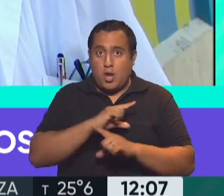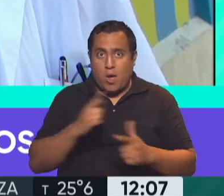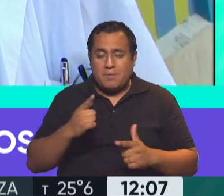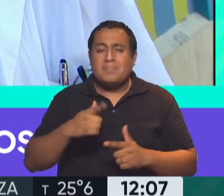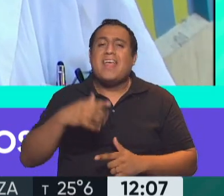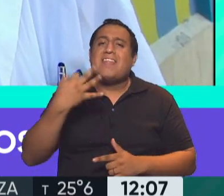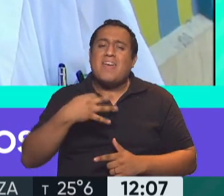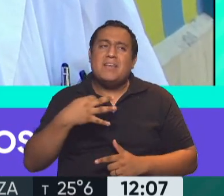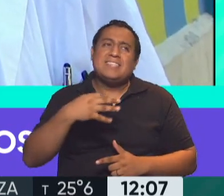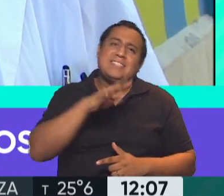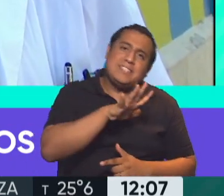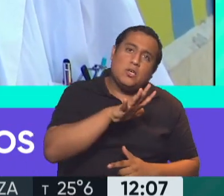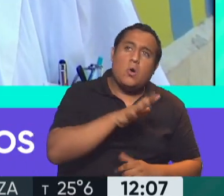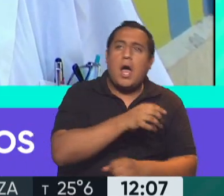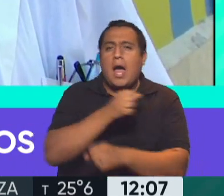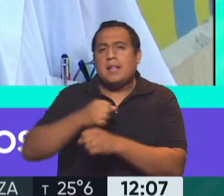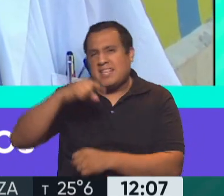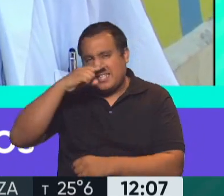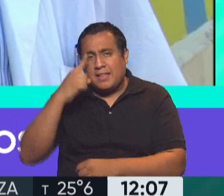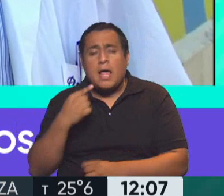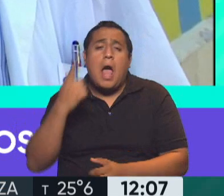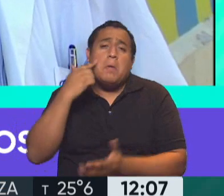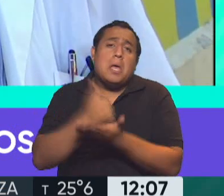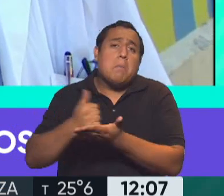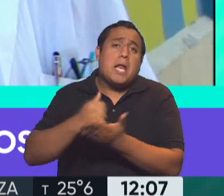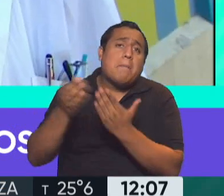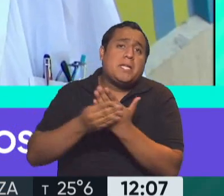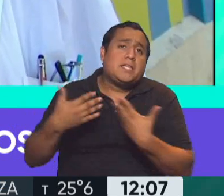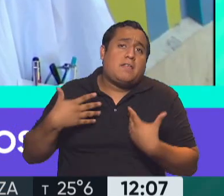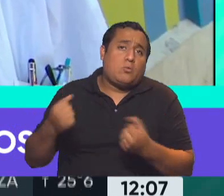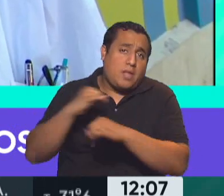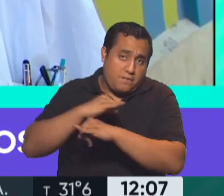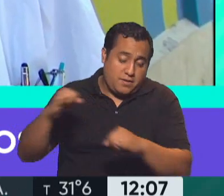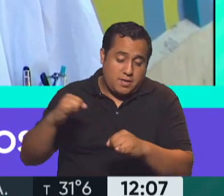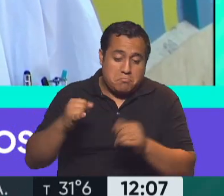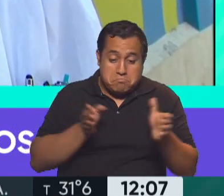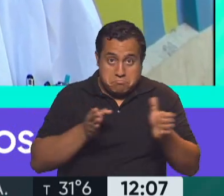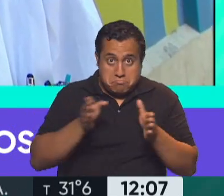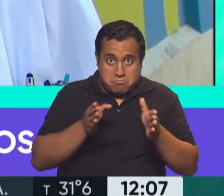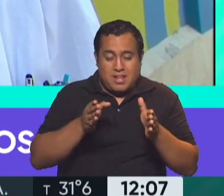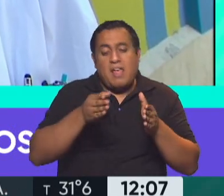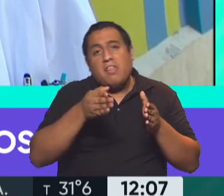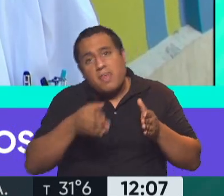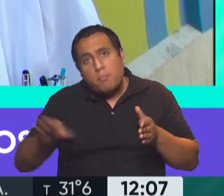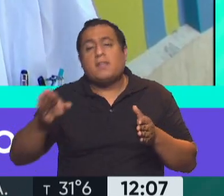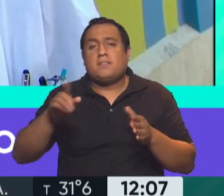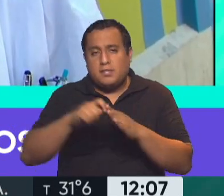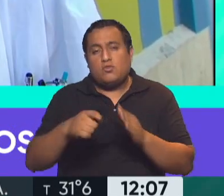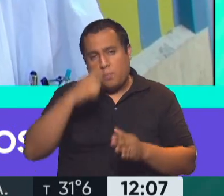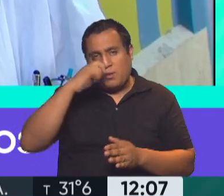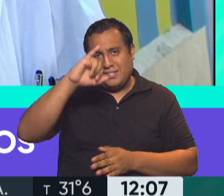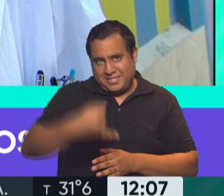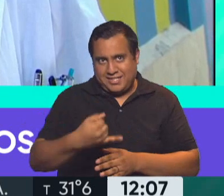a 7 días, vamos a ver qué dice hoy la señora ministra, y luego de eso testearse el día 5 o el día 7.